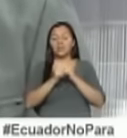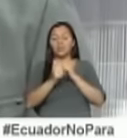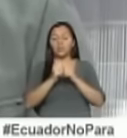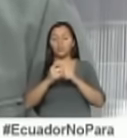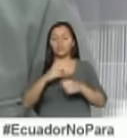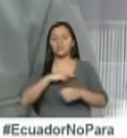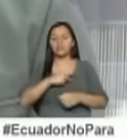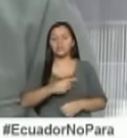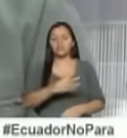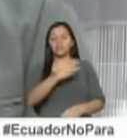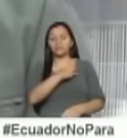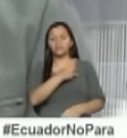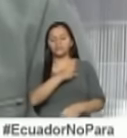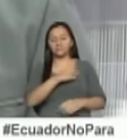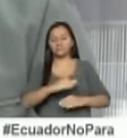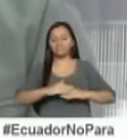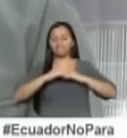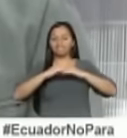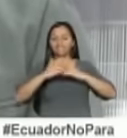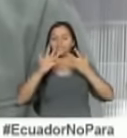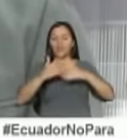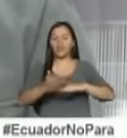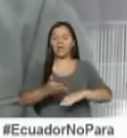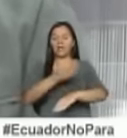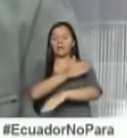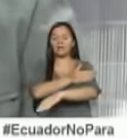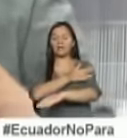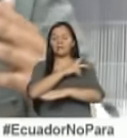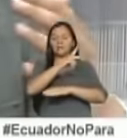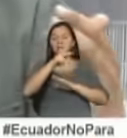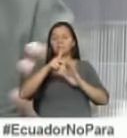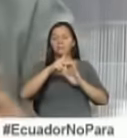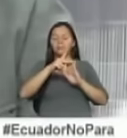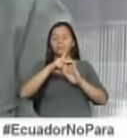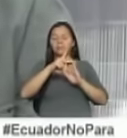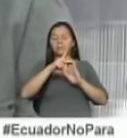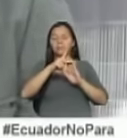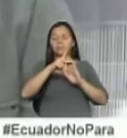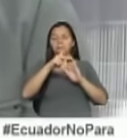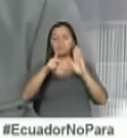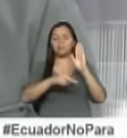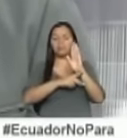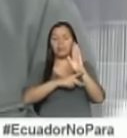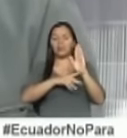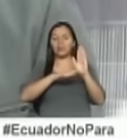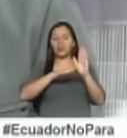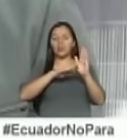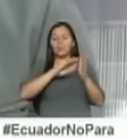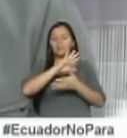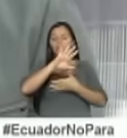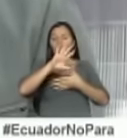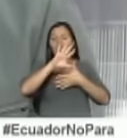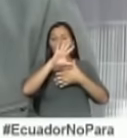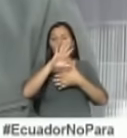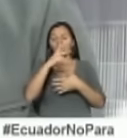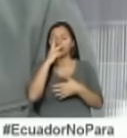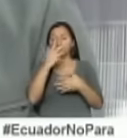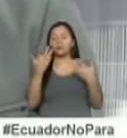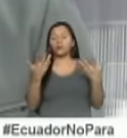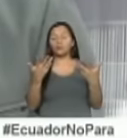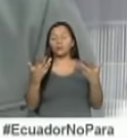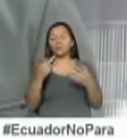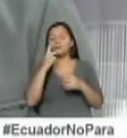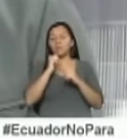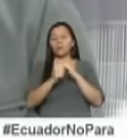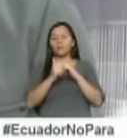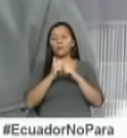podio y esos podios eran justamente de Juegos Panamericanos, donde se veía la bandera nacional flameando en lo más alto del deporte